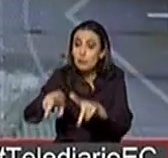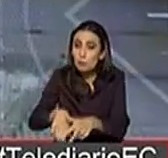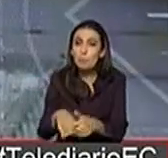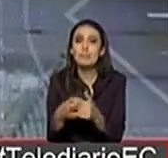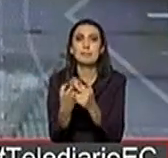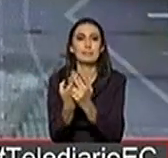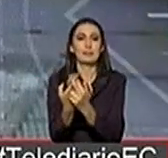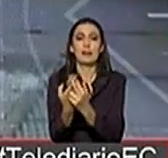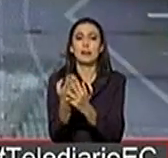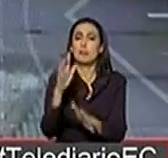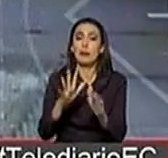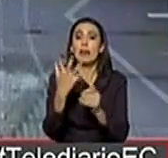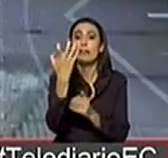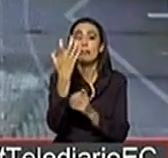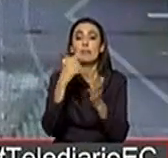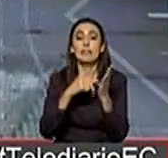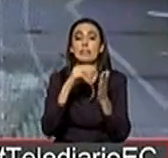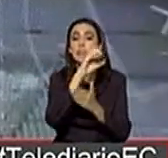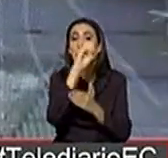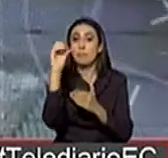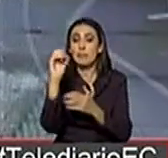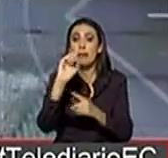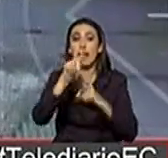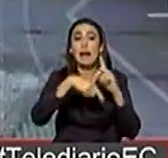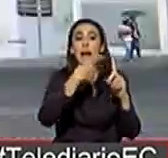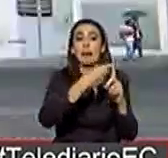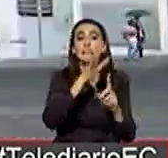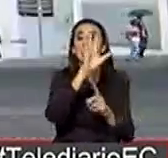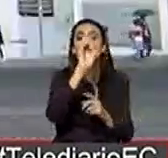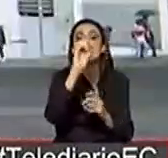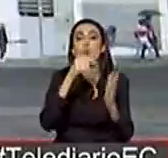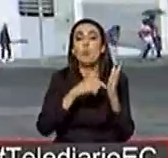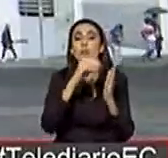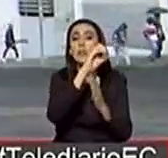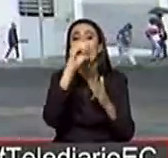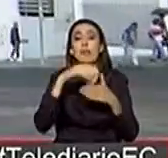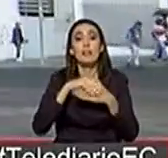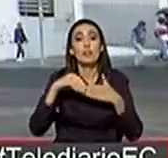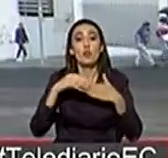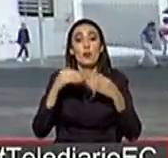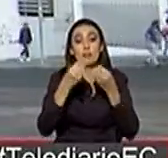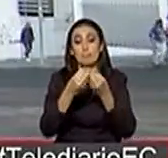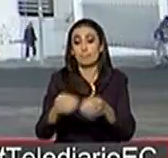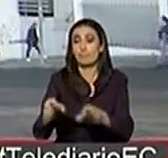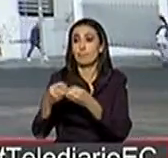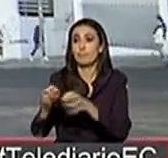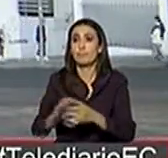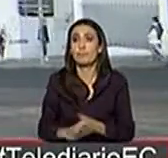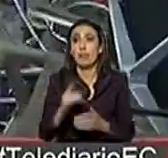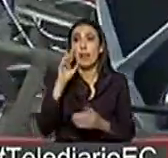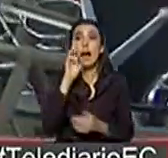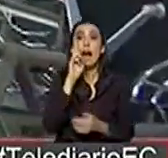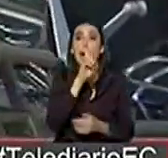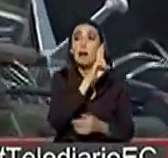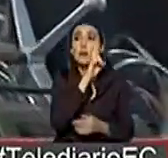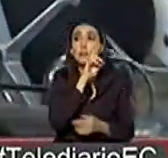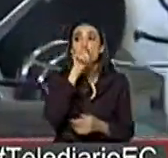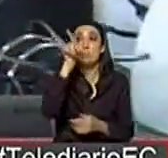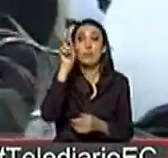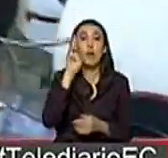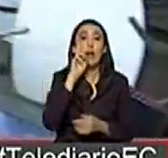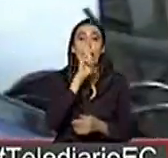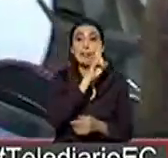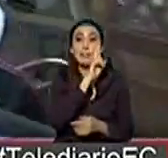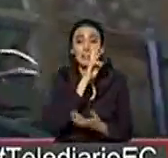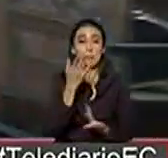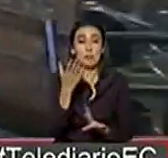entre 15.000 hasta 50.000 dólares cuatro años les tomo levantar este restaurante y en una tarde